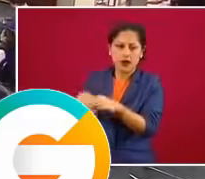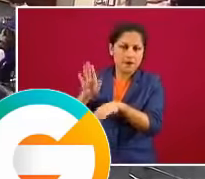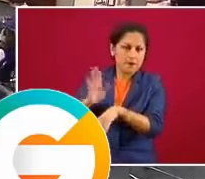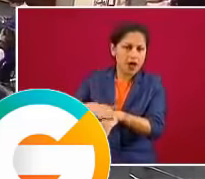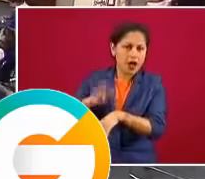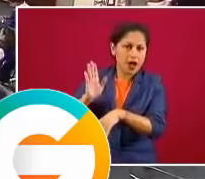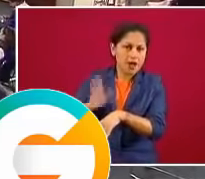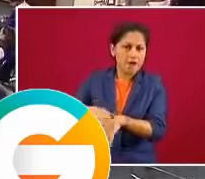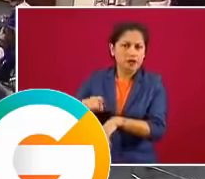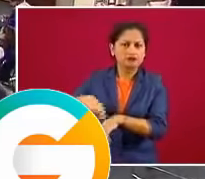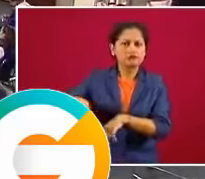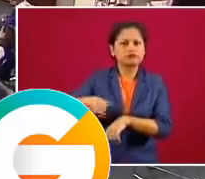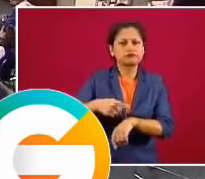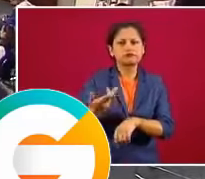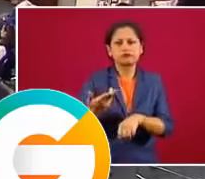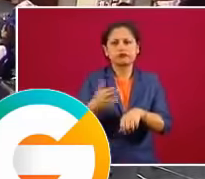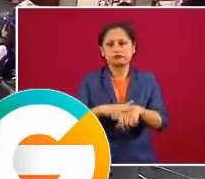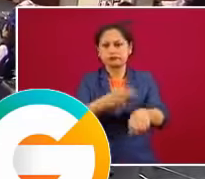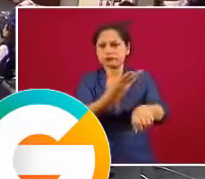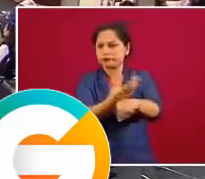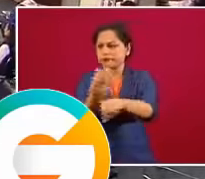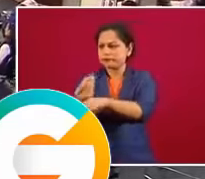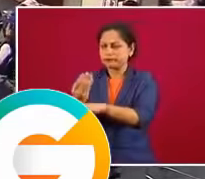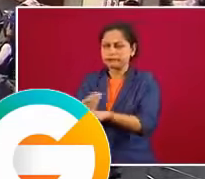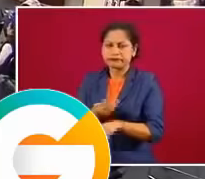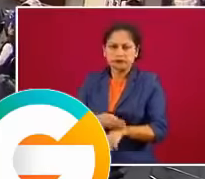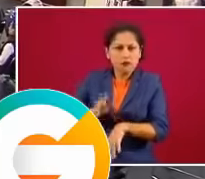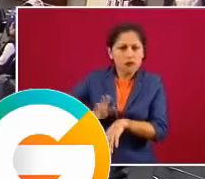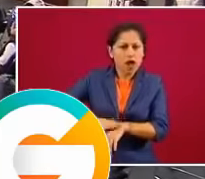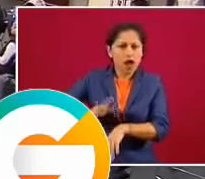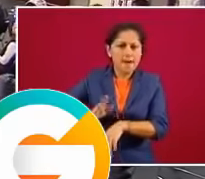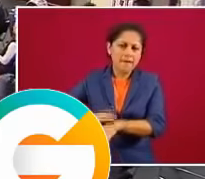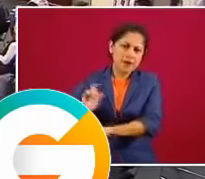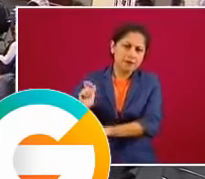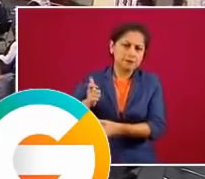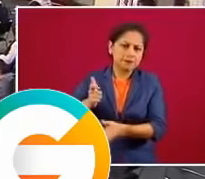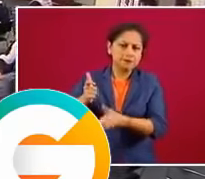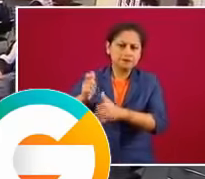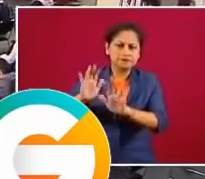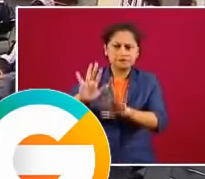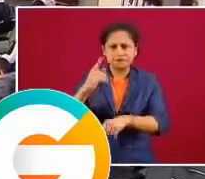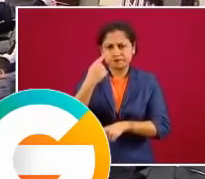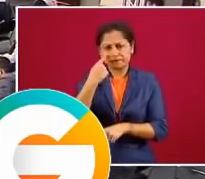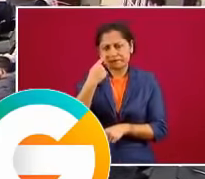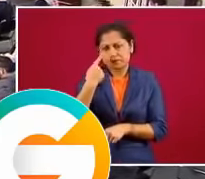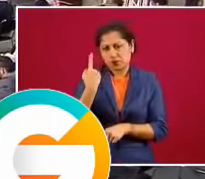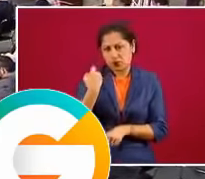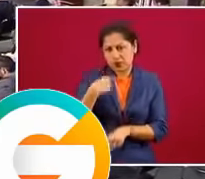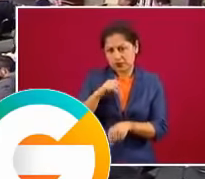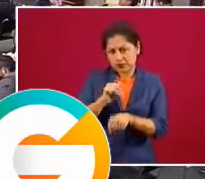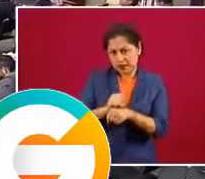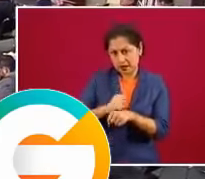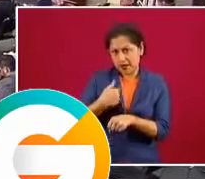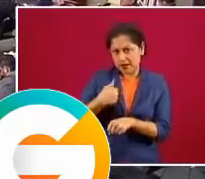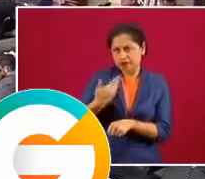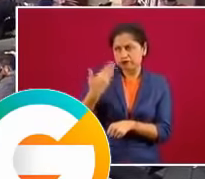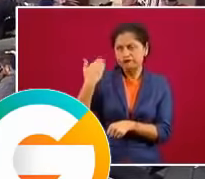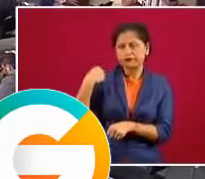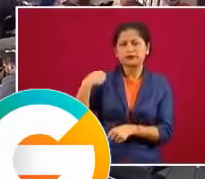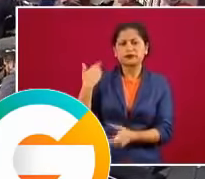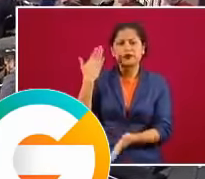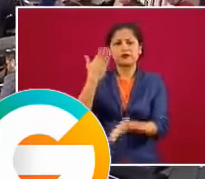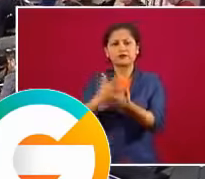rehabilitación de hospitales. Fui hace una semana a